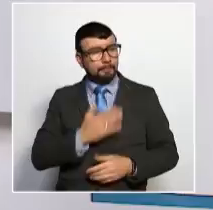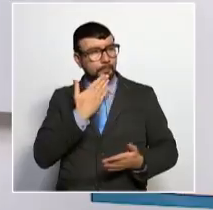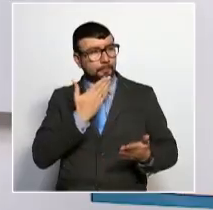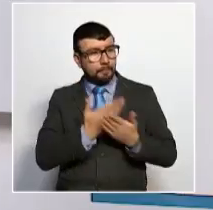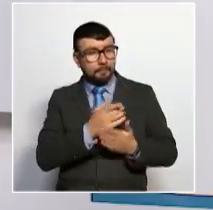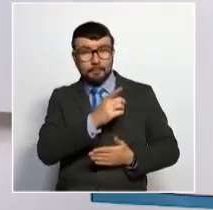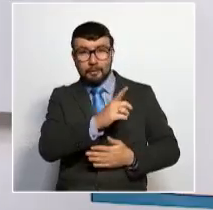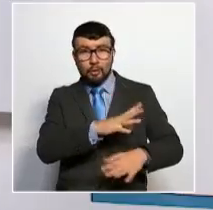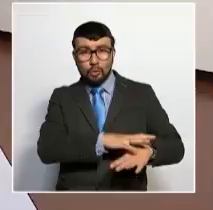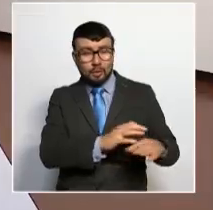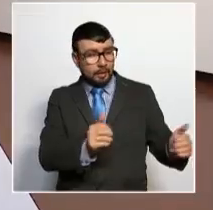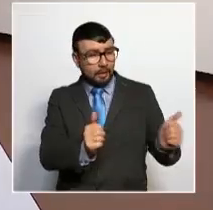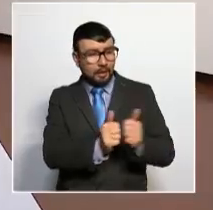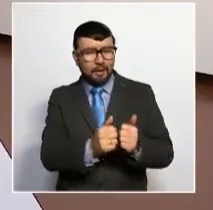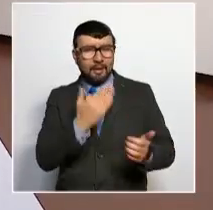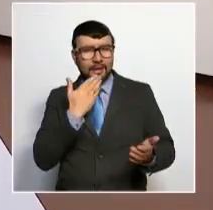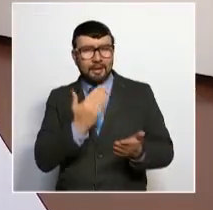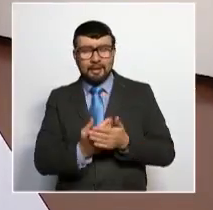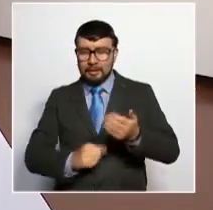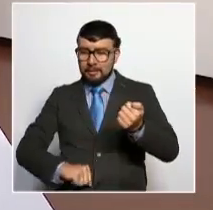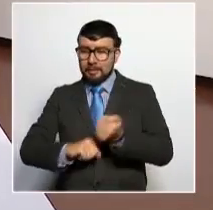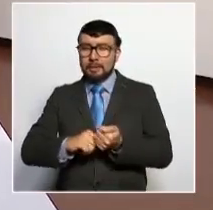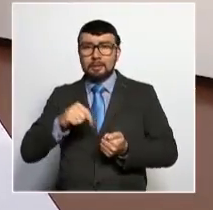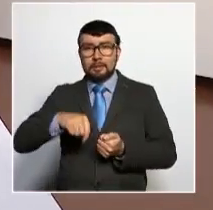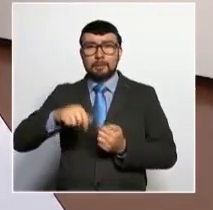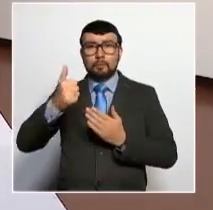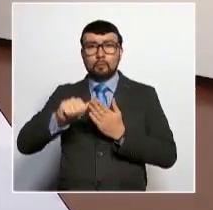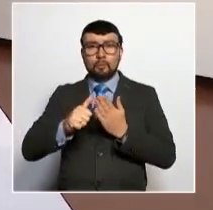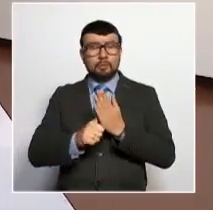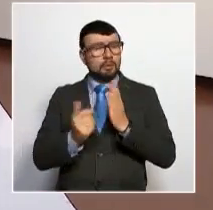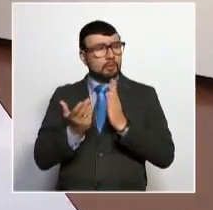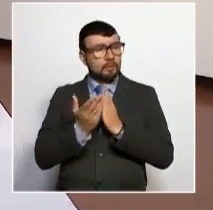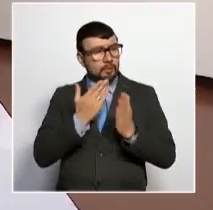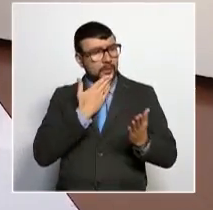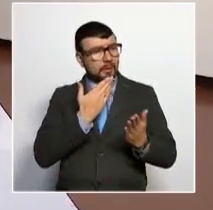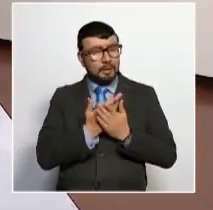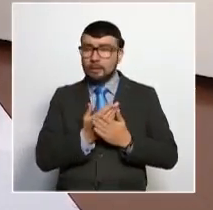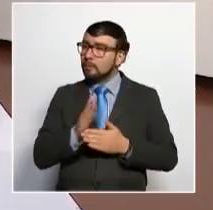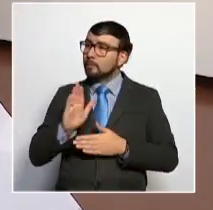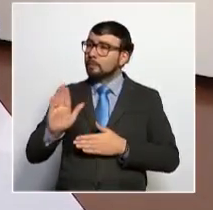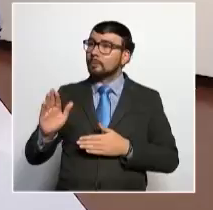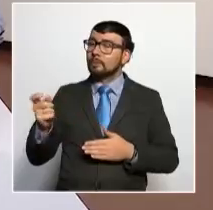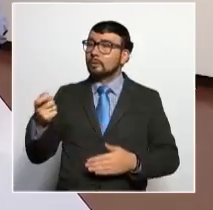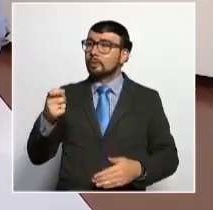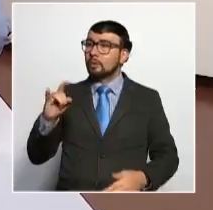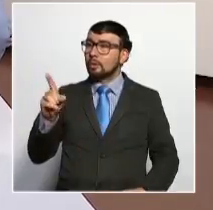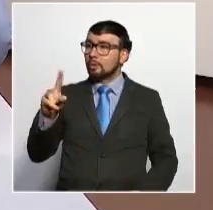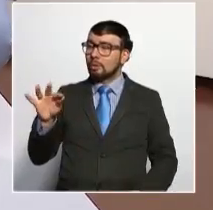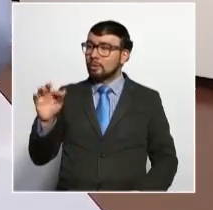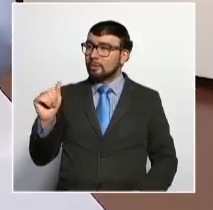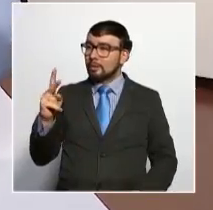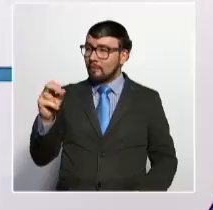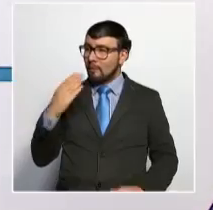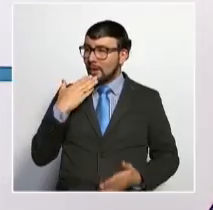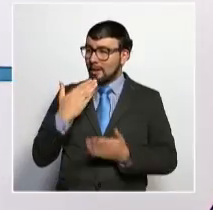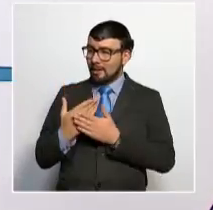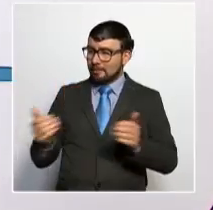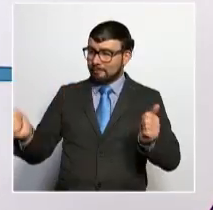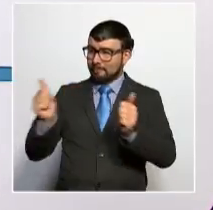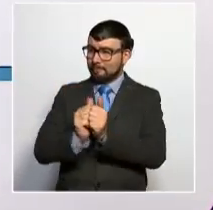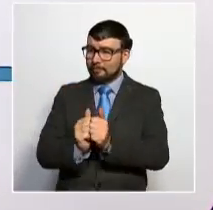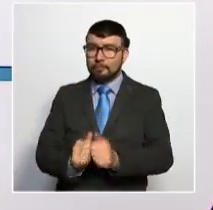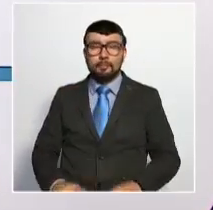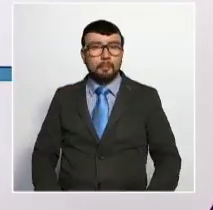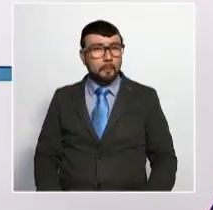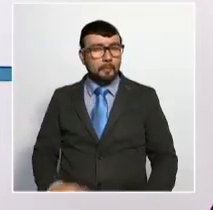y apoyarnos en estos programas de educación y prevención. Y al doctor Germán Ruiz Bolívar, muchas gracias por acompañarnos en este espacio. Muchas gracias,